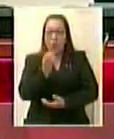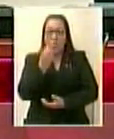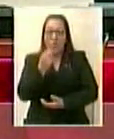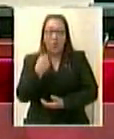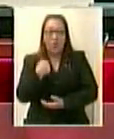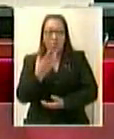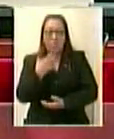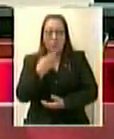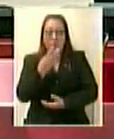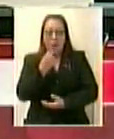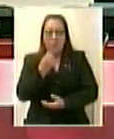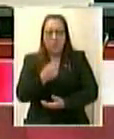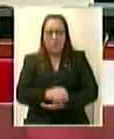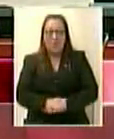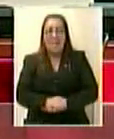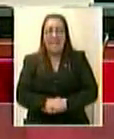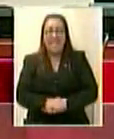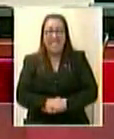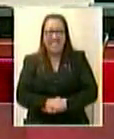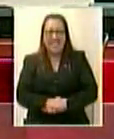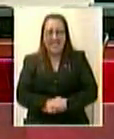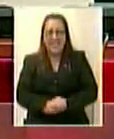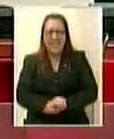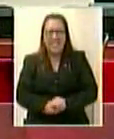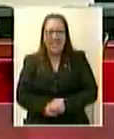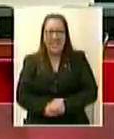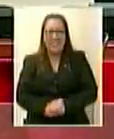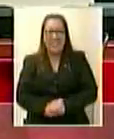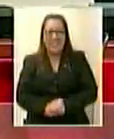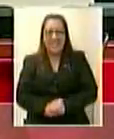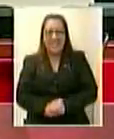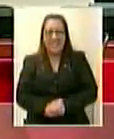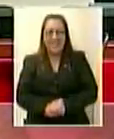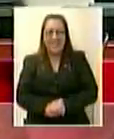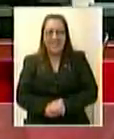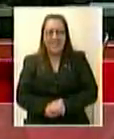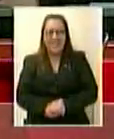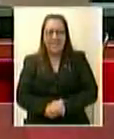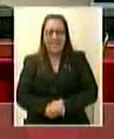que no puedo pronunciar. Espero que hagan lo mismo, por favor.